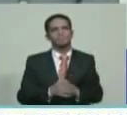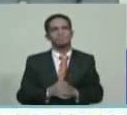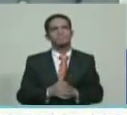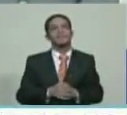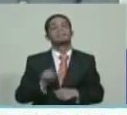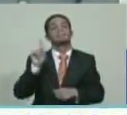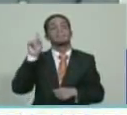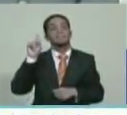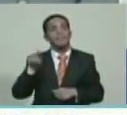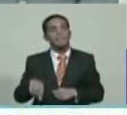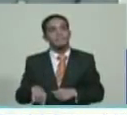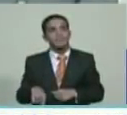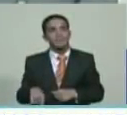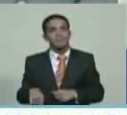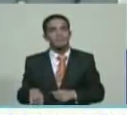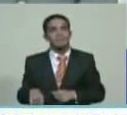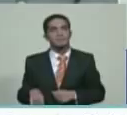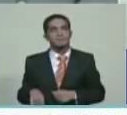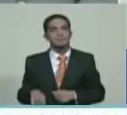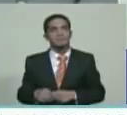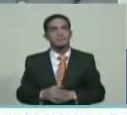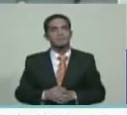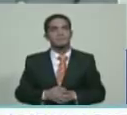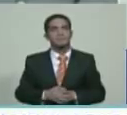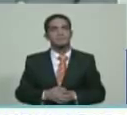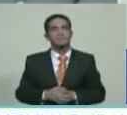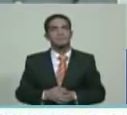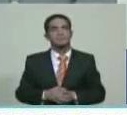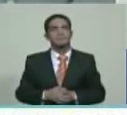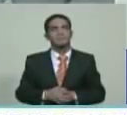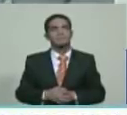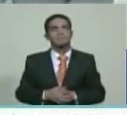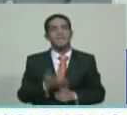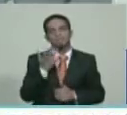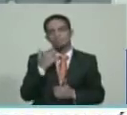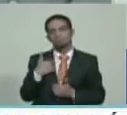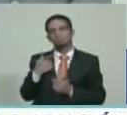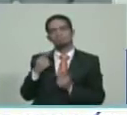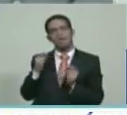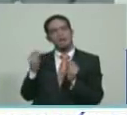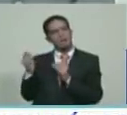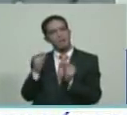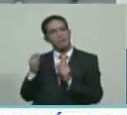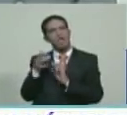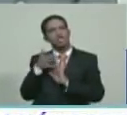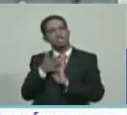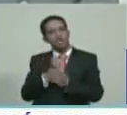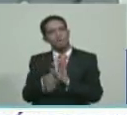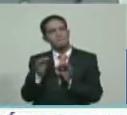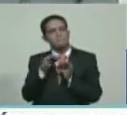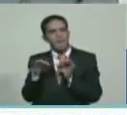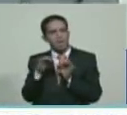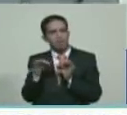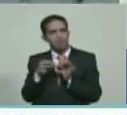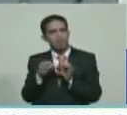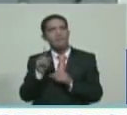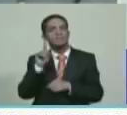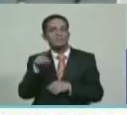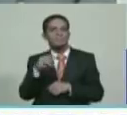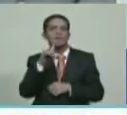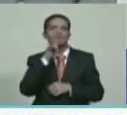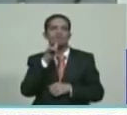quiero permitirme ya que estamos hablando de alianzas con el petró e informar algunos